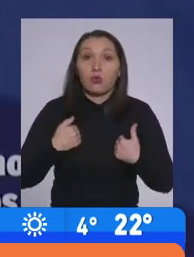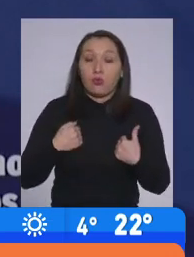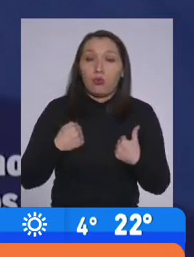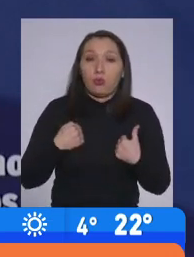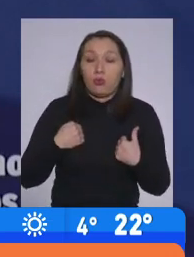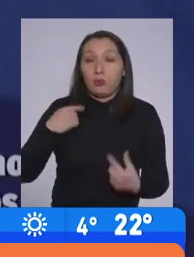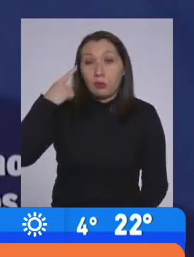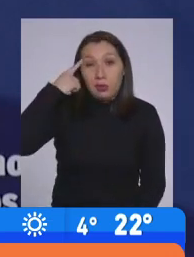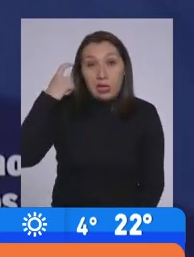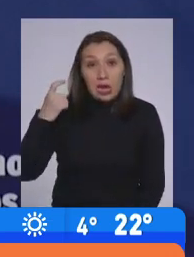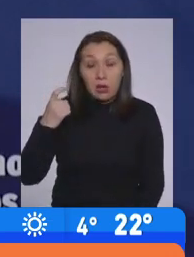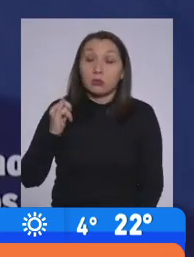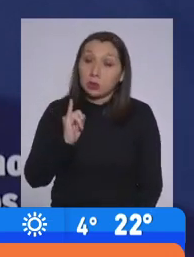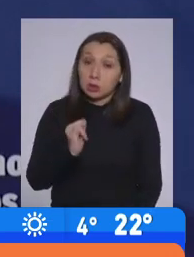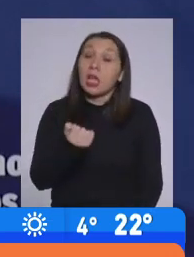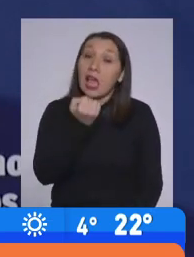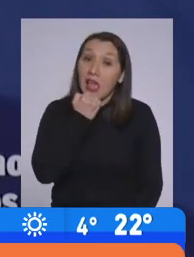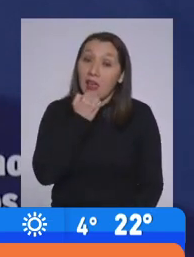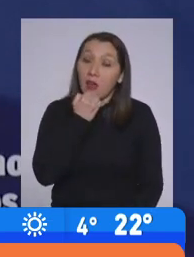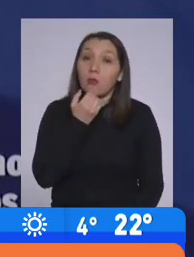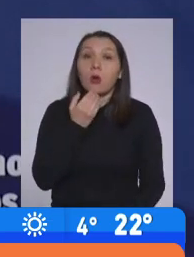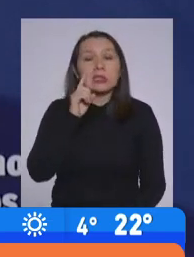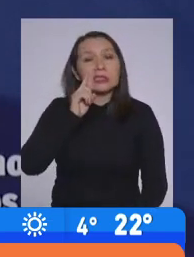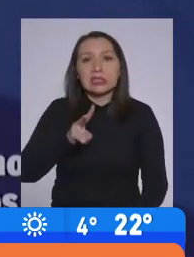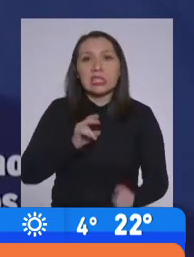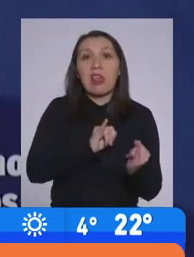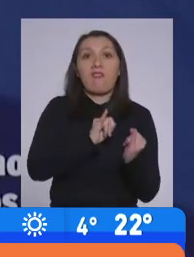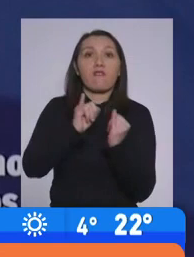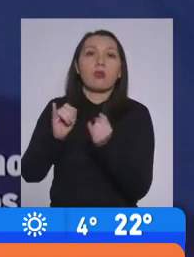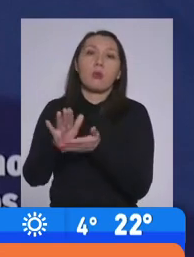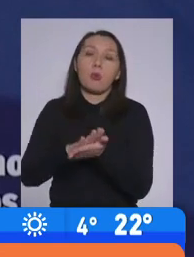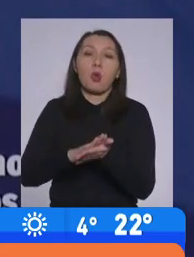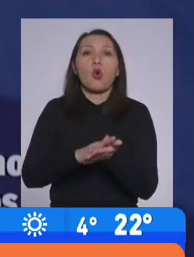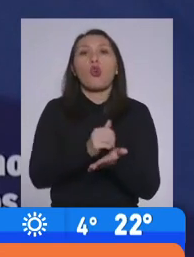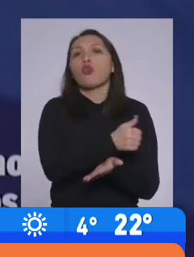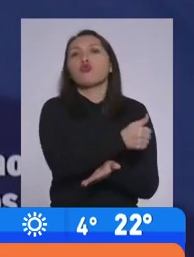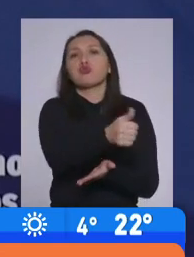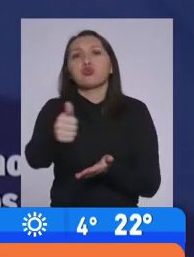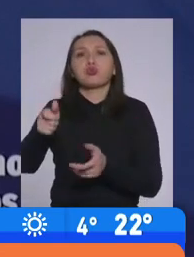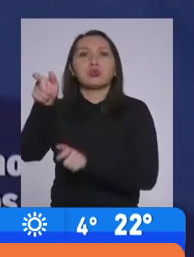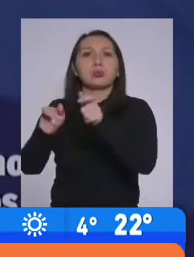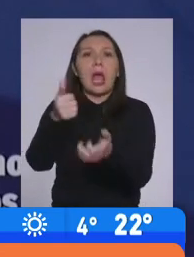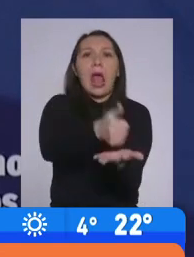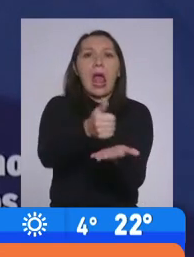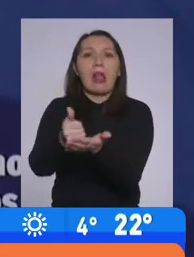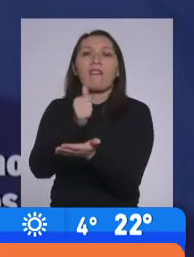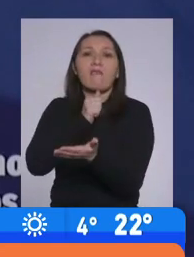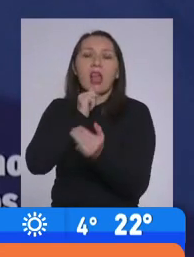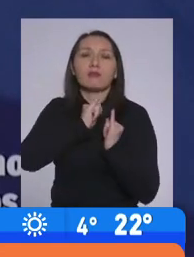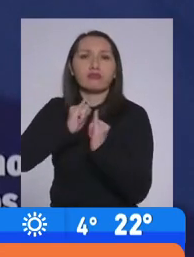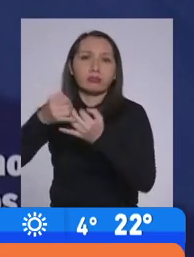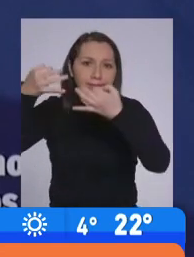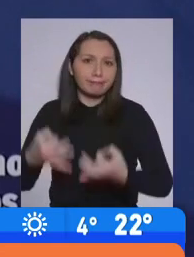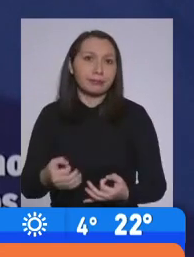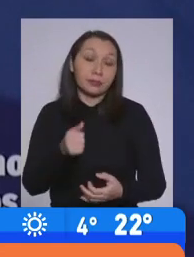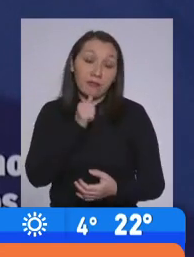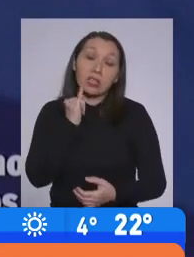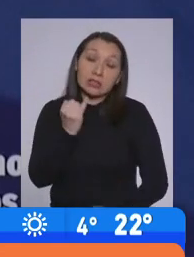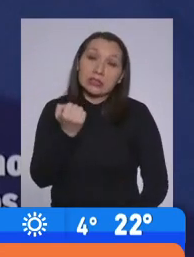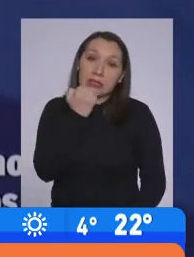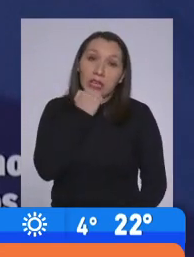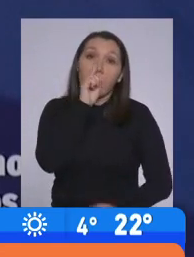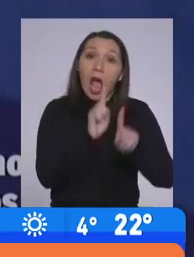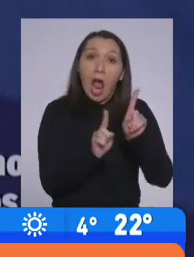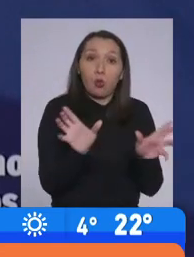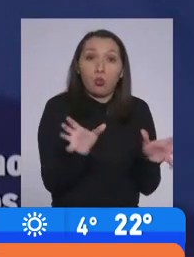creo que cometimos errores al no comunicar le por ejemplo a todos los alcaldes al no comunicar quizás algunos